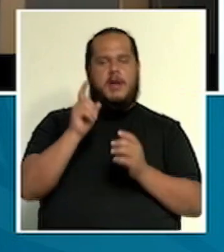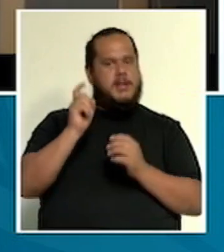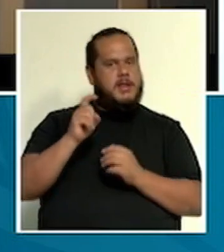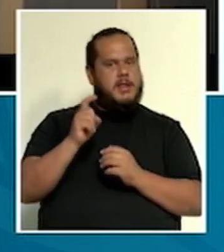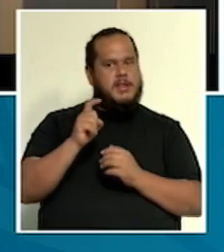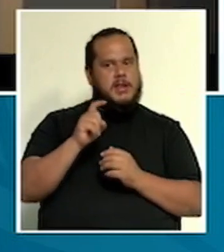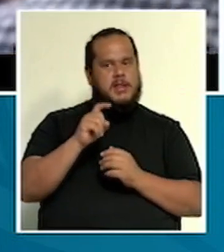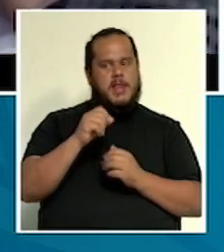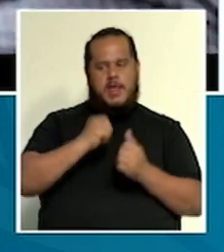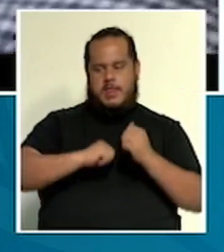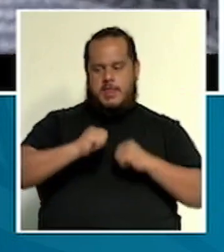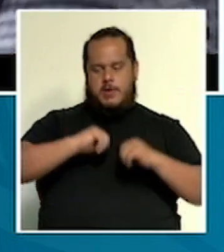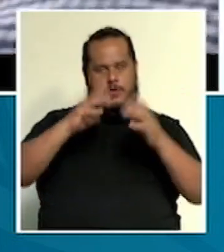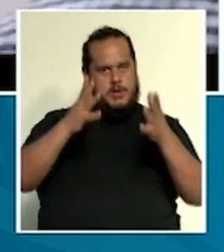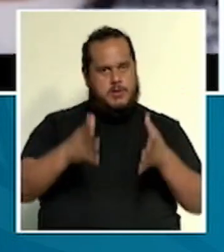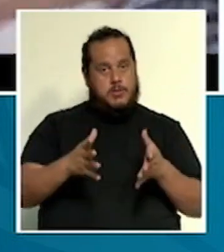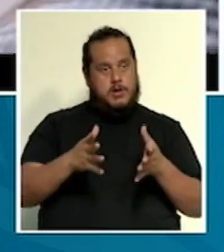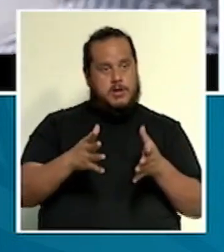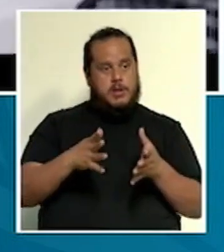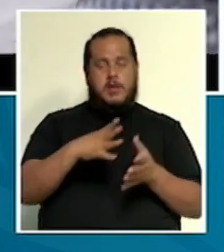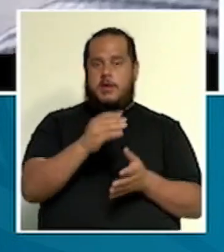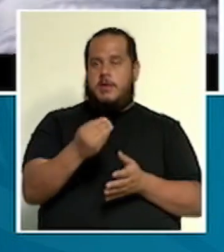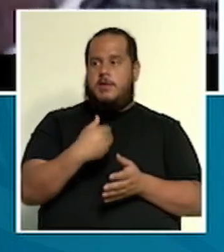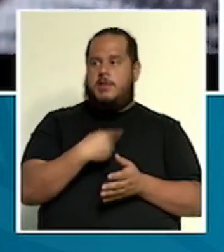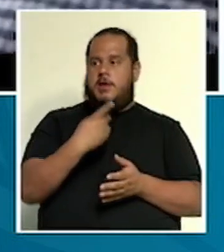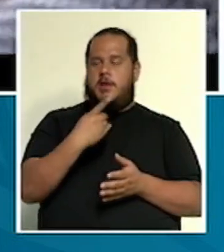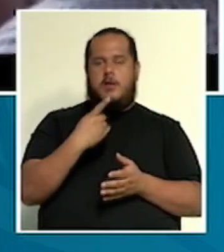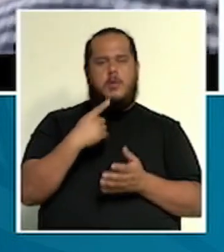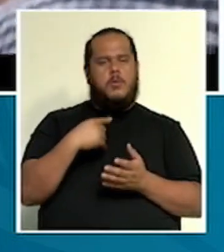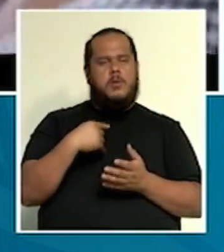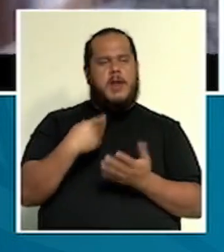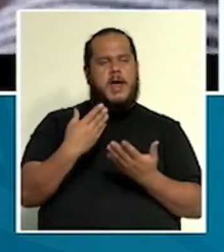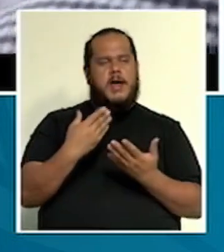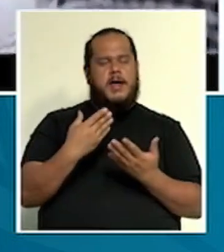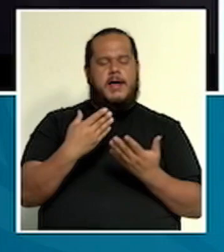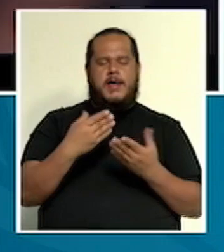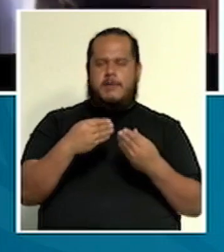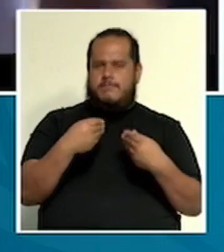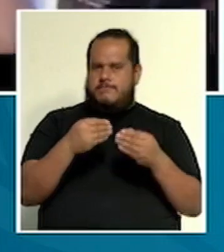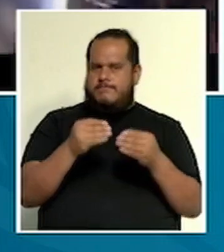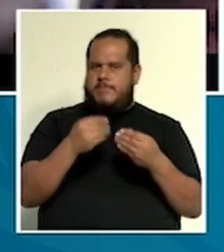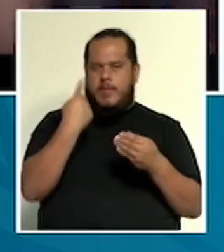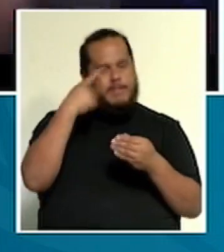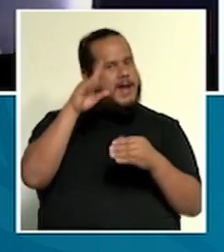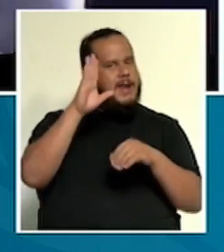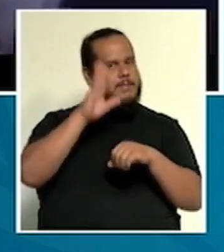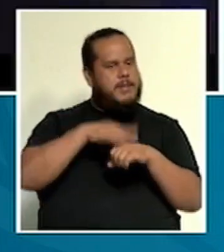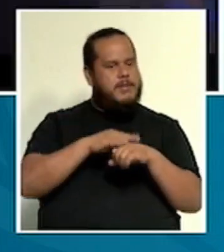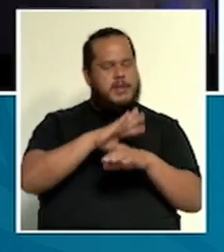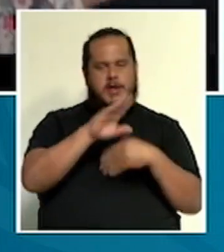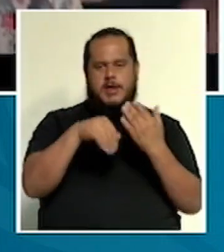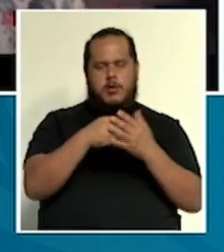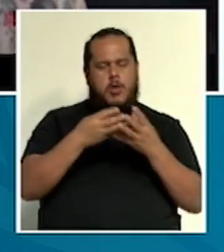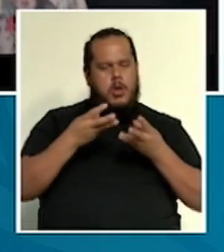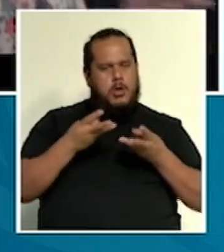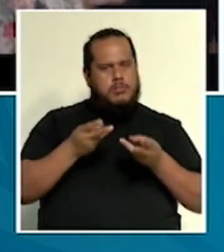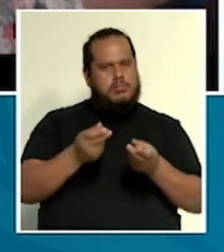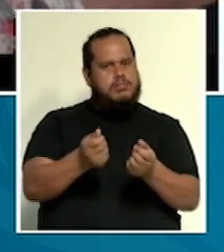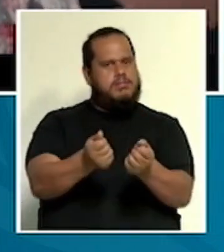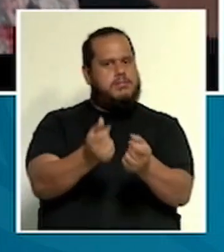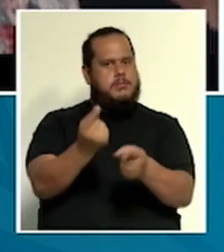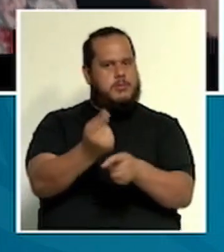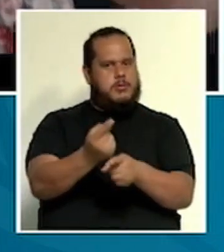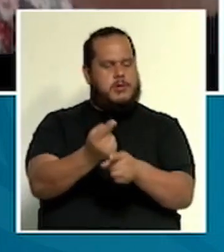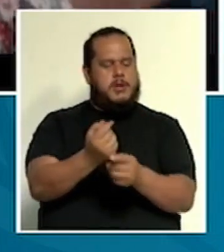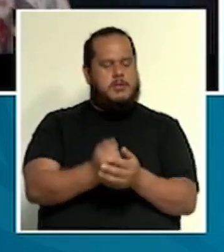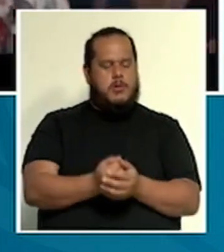de los actores, y tiene una placidez maravillosa para permitir que todo fluya como tiene que ser, porque